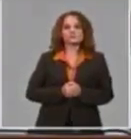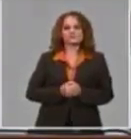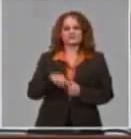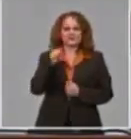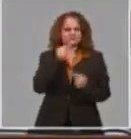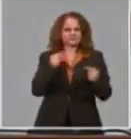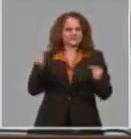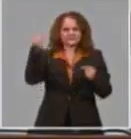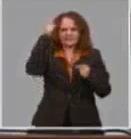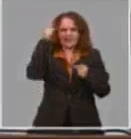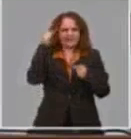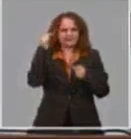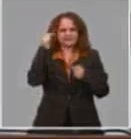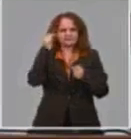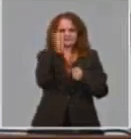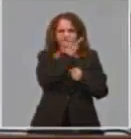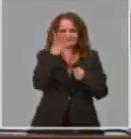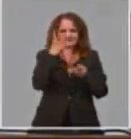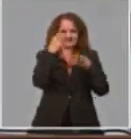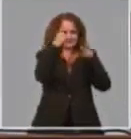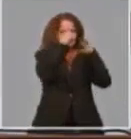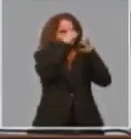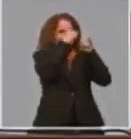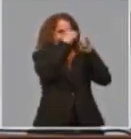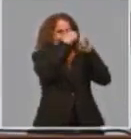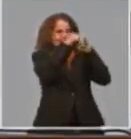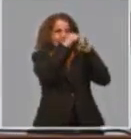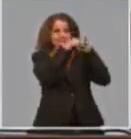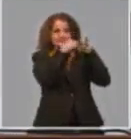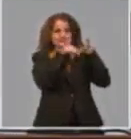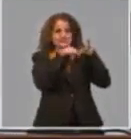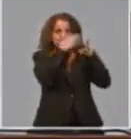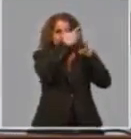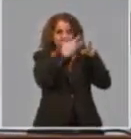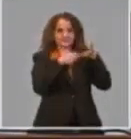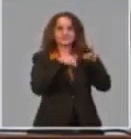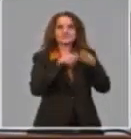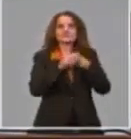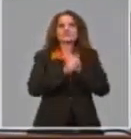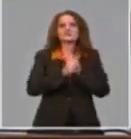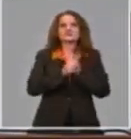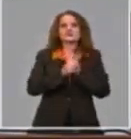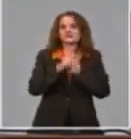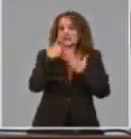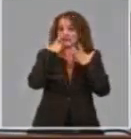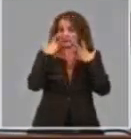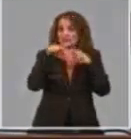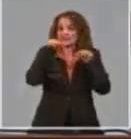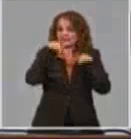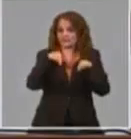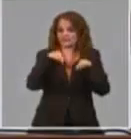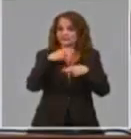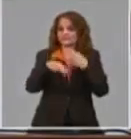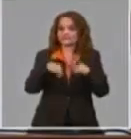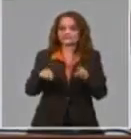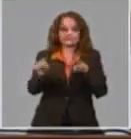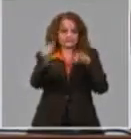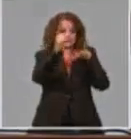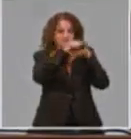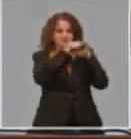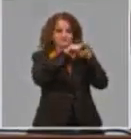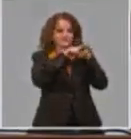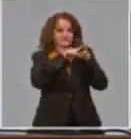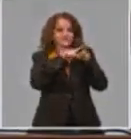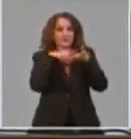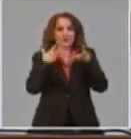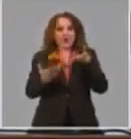que diríamos ordenan el modo de actuación en esta operación. La identificación, para que